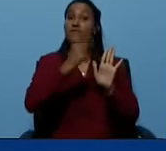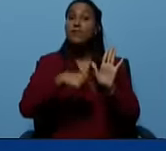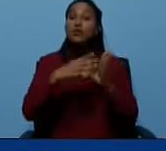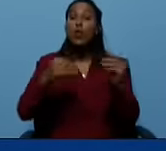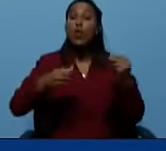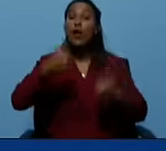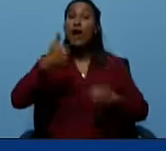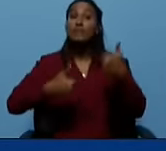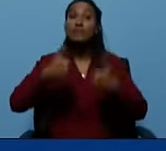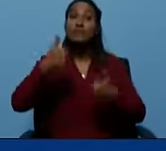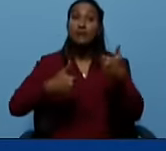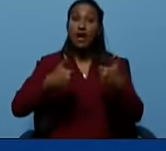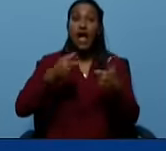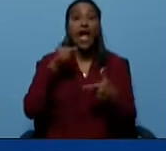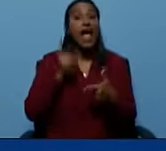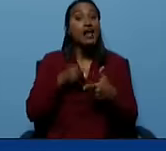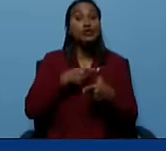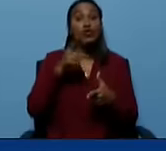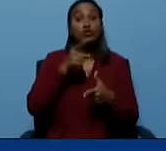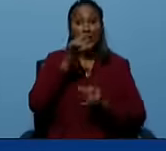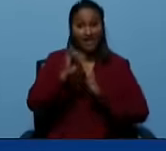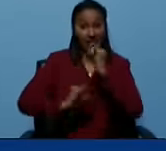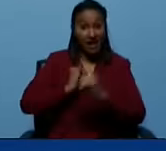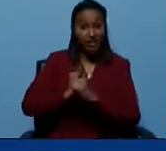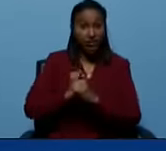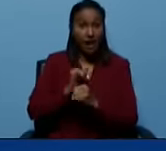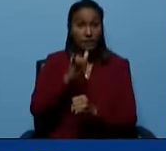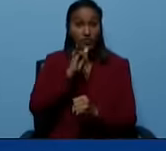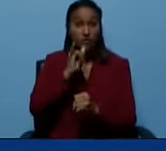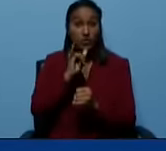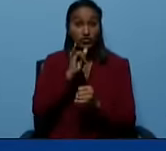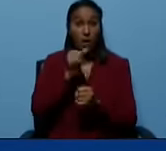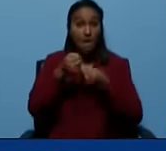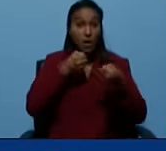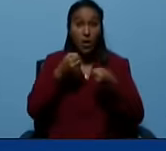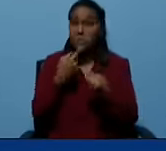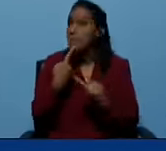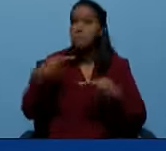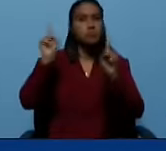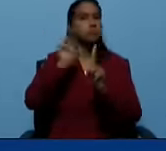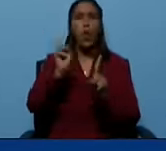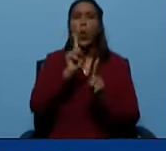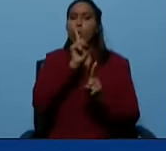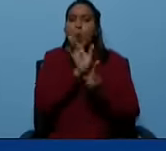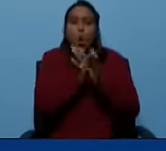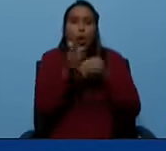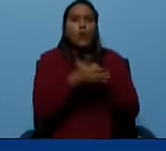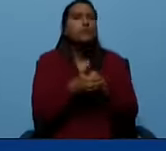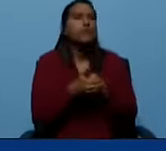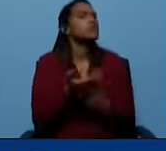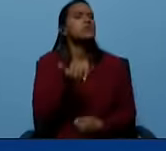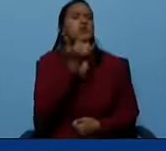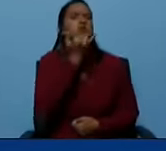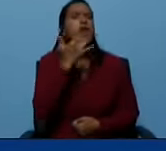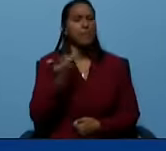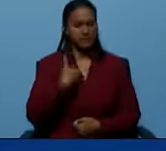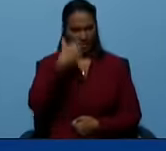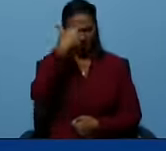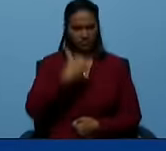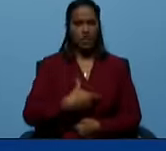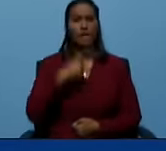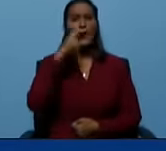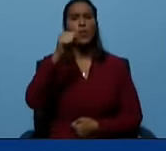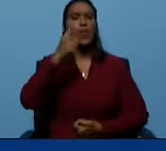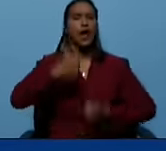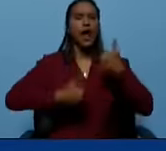Esto lo ocultan los medios internacionales y las redes. ¿Qué hubiera pasado si Nicolás Maduro Moros, candidato, desconoce